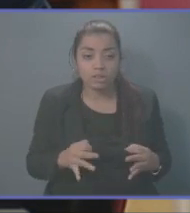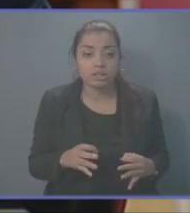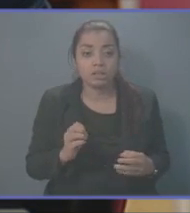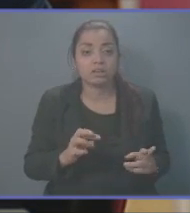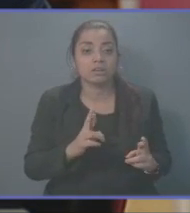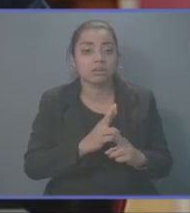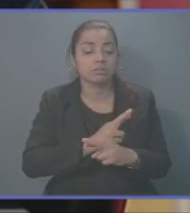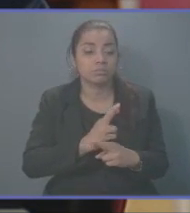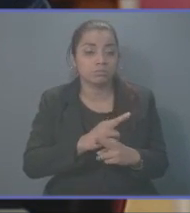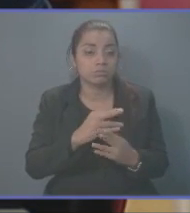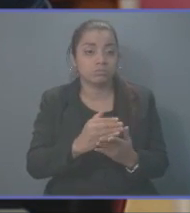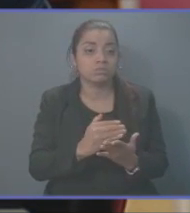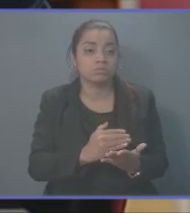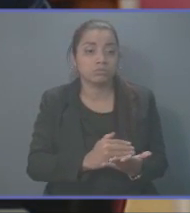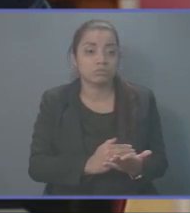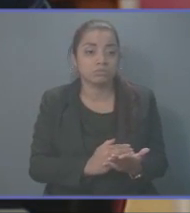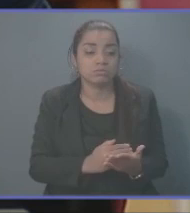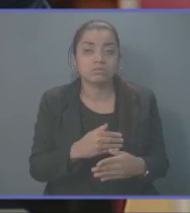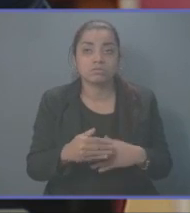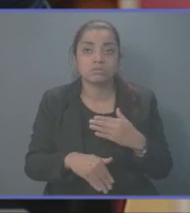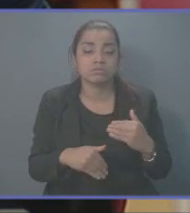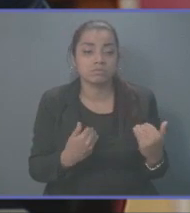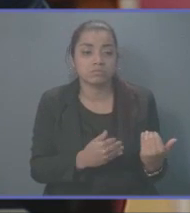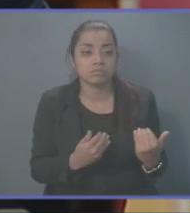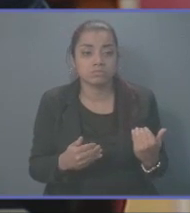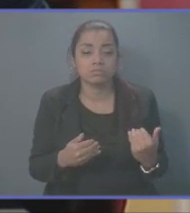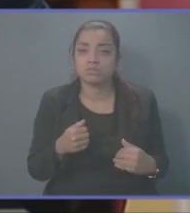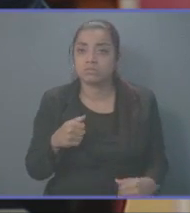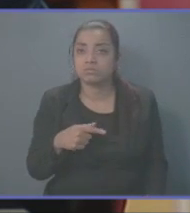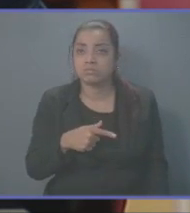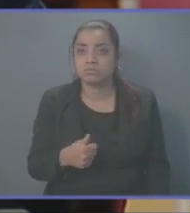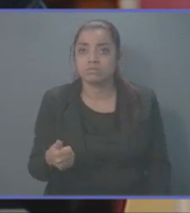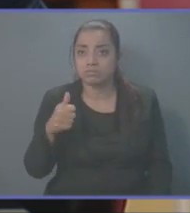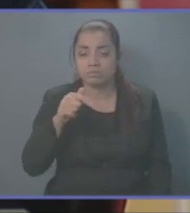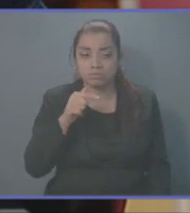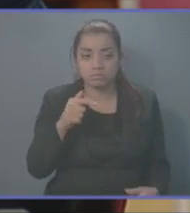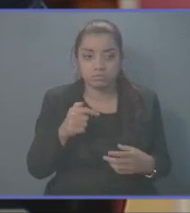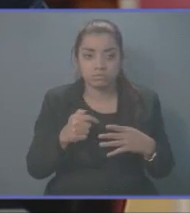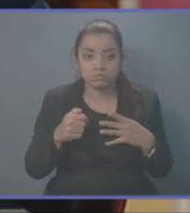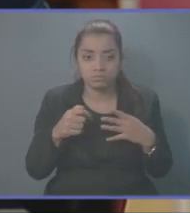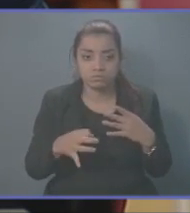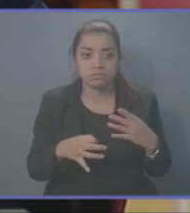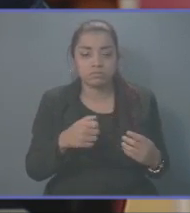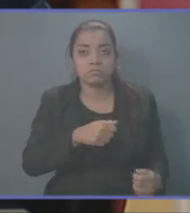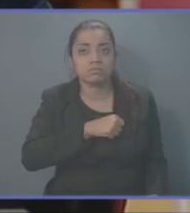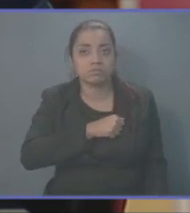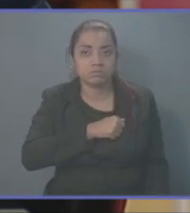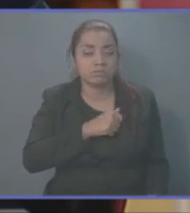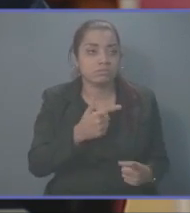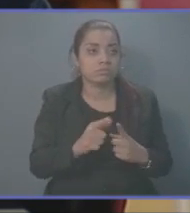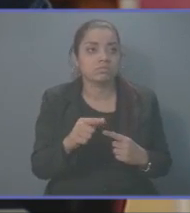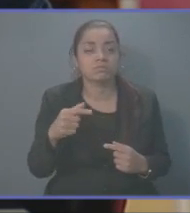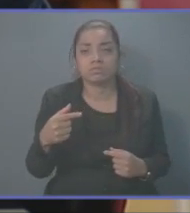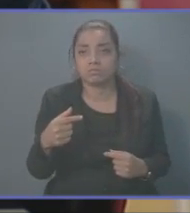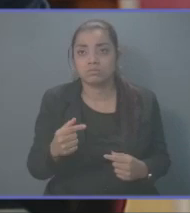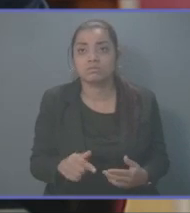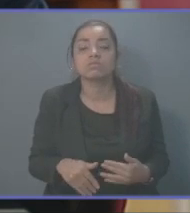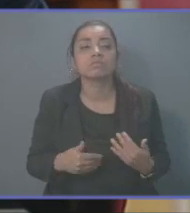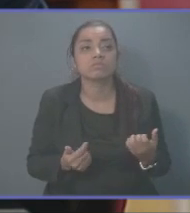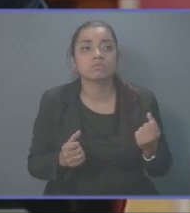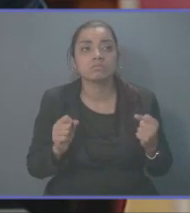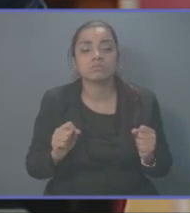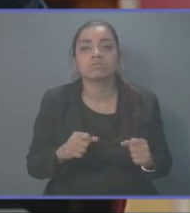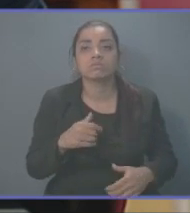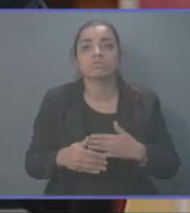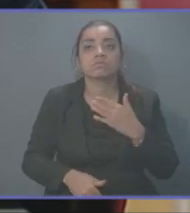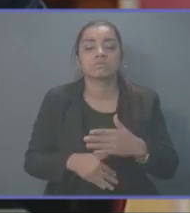modificatorias hayan liquidado el tributo en una cuantía inferior a la que legalmente le correspondía. G. Que se encuentre el proceso